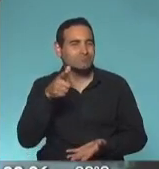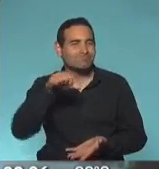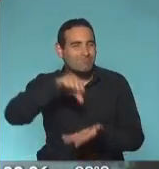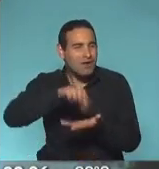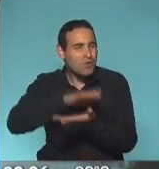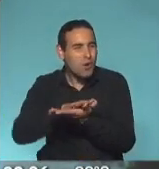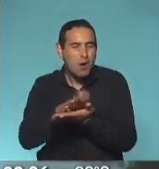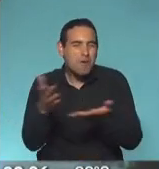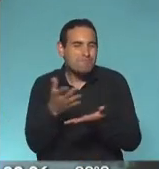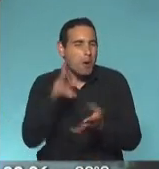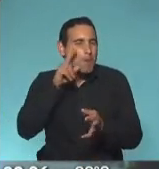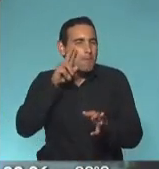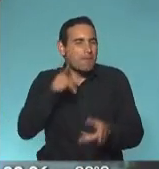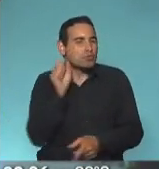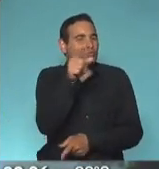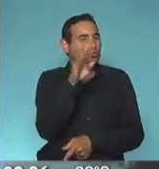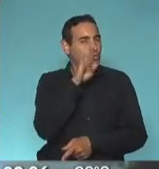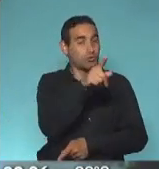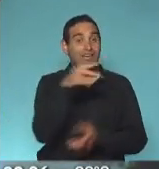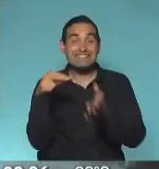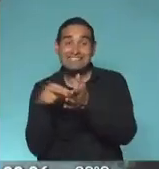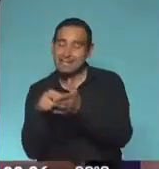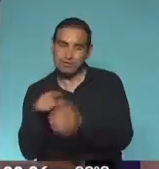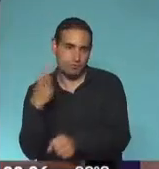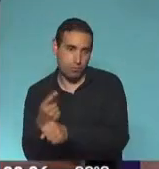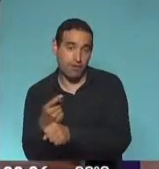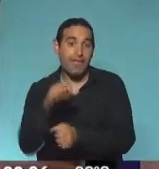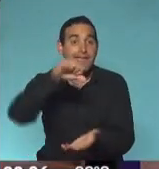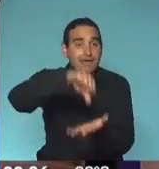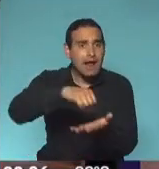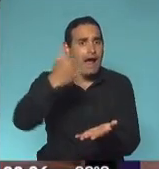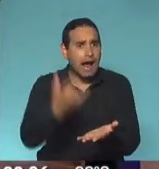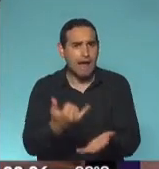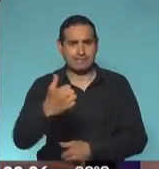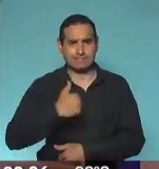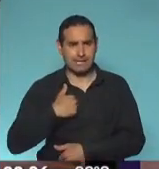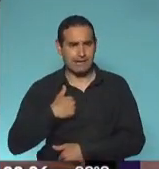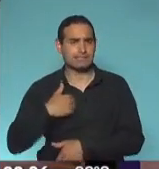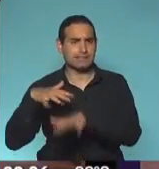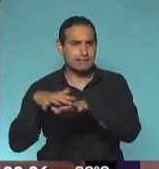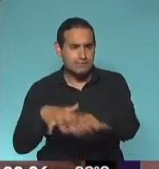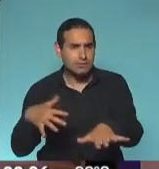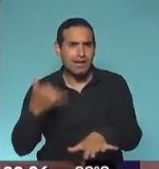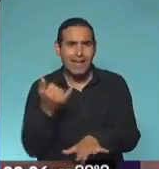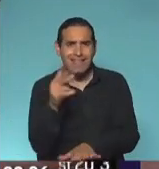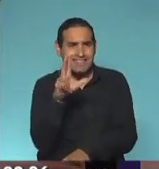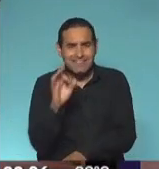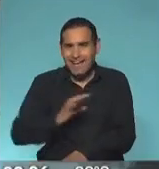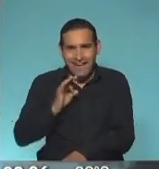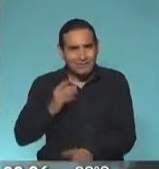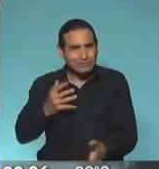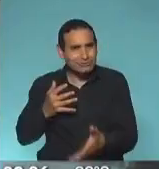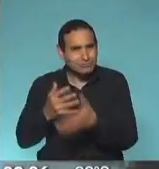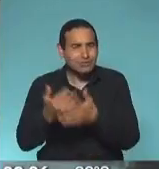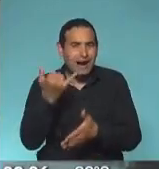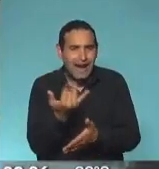Ahora, en Siria me parece imposible. En Irak hay una estructura, hay un ejército, hay un desarrollo de 3 décadas, hay casi un protoestado